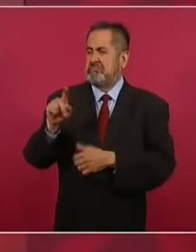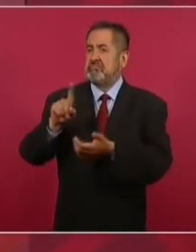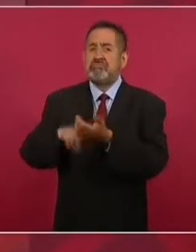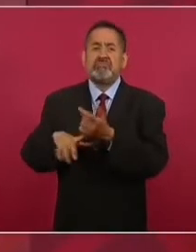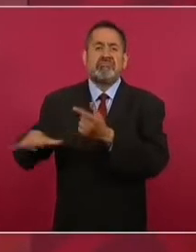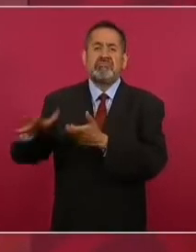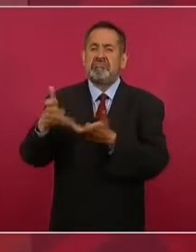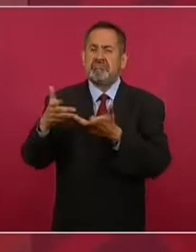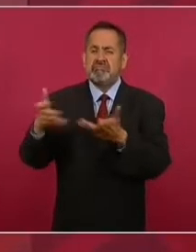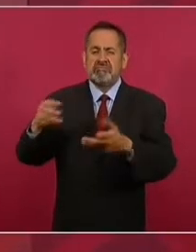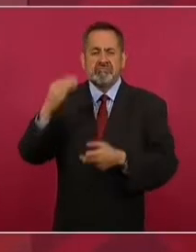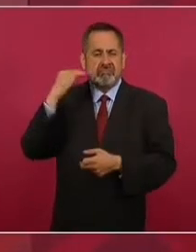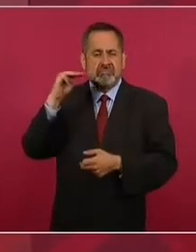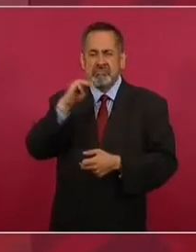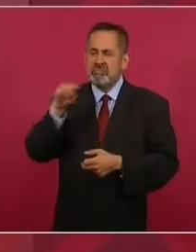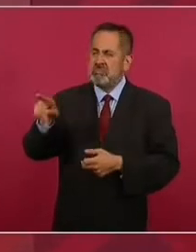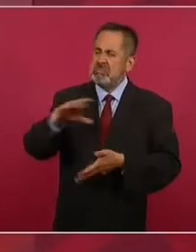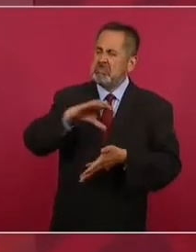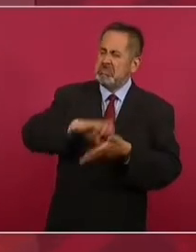Michoacán.